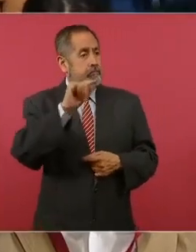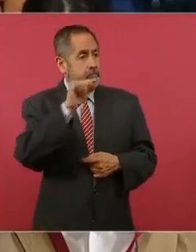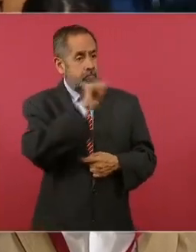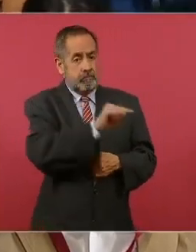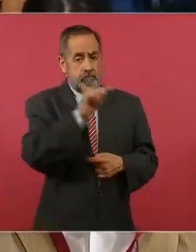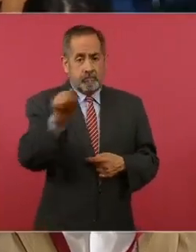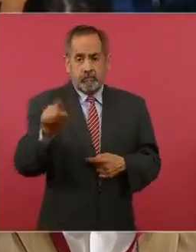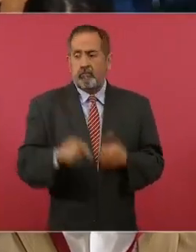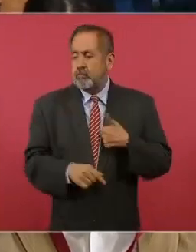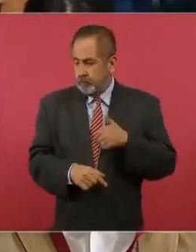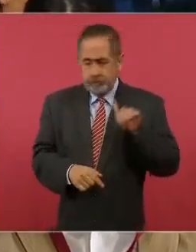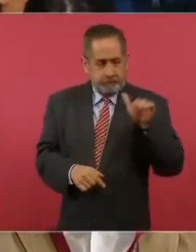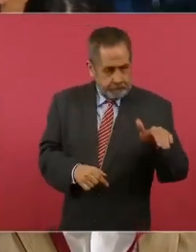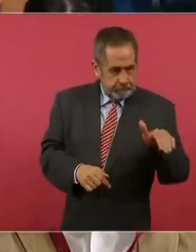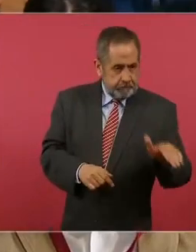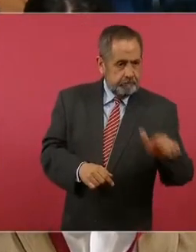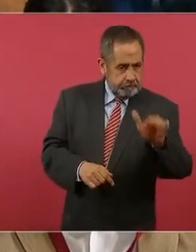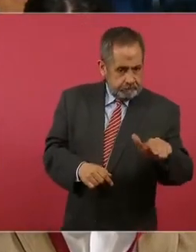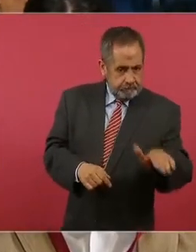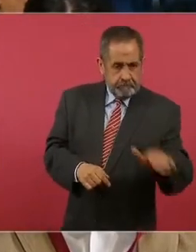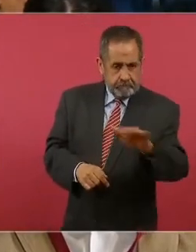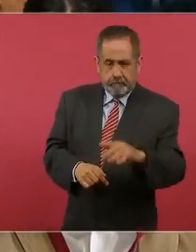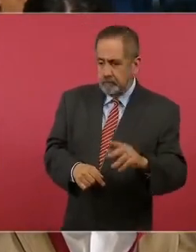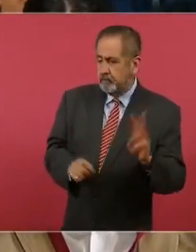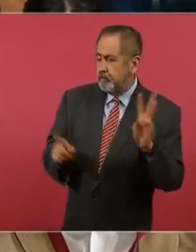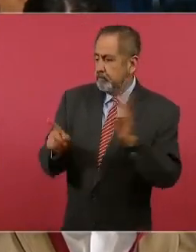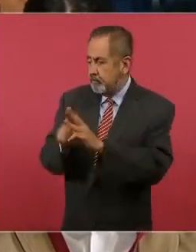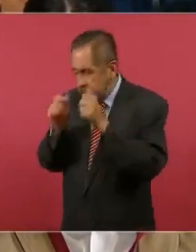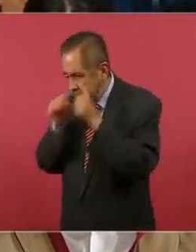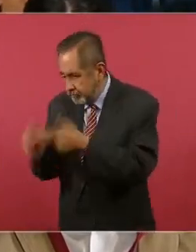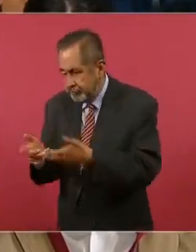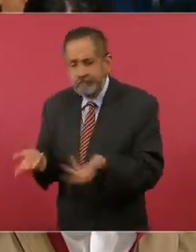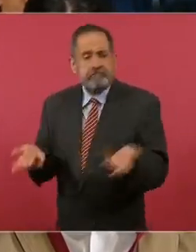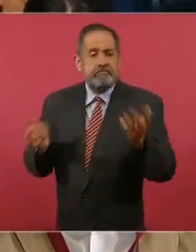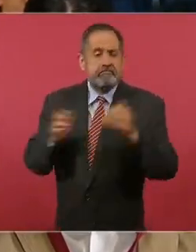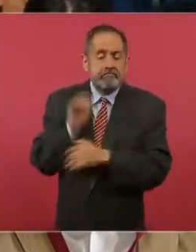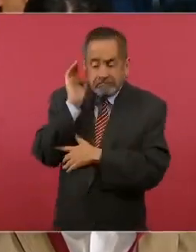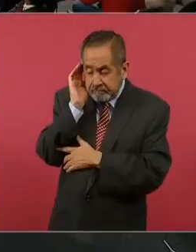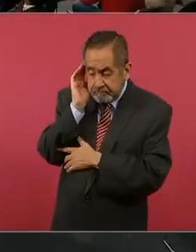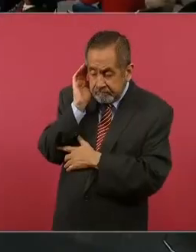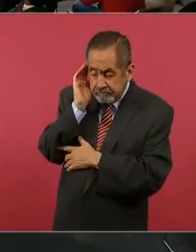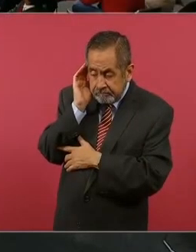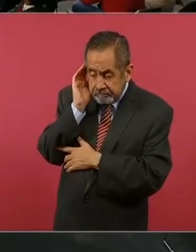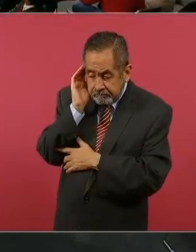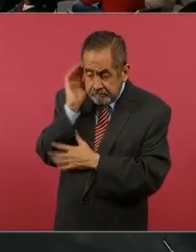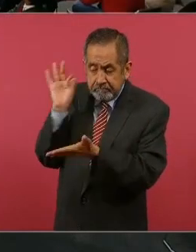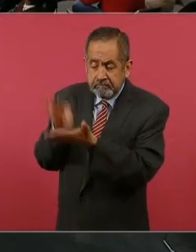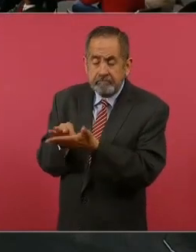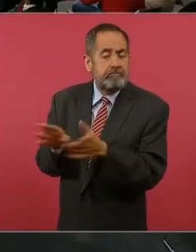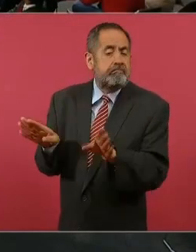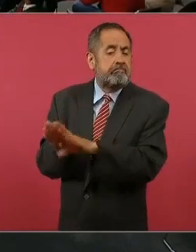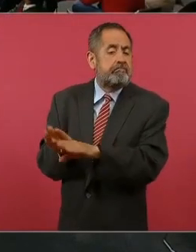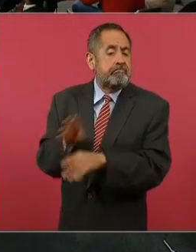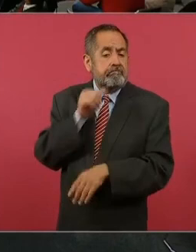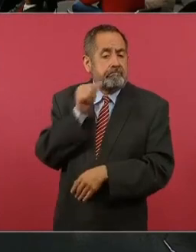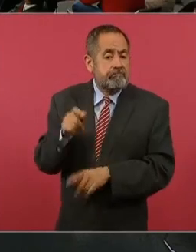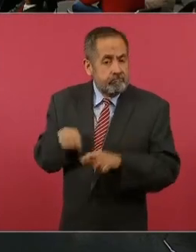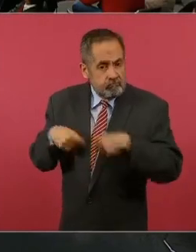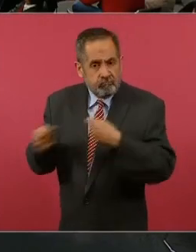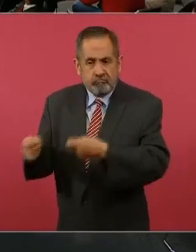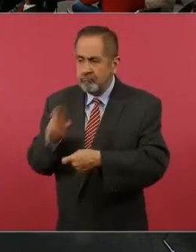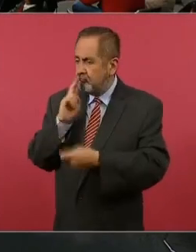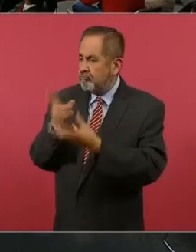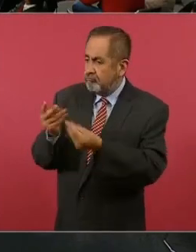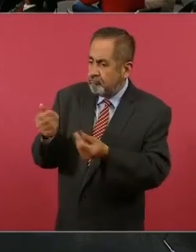que pudieran recibirlo, que lo atiendan, y pues, si acaso lo han escuchado, pero hasta ahorita, hasta el día de hoy, no